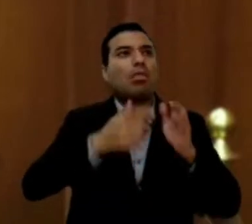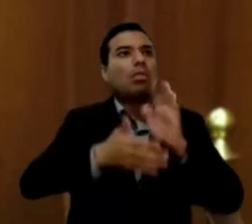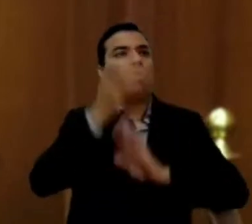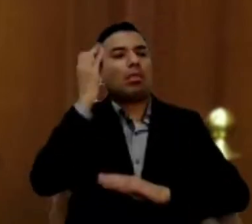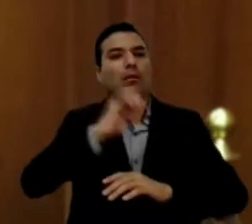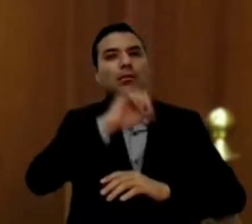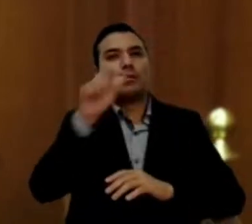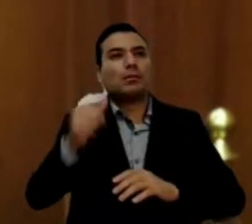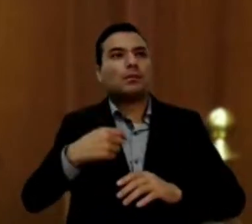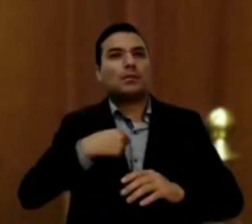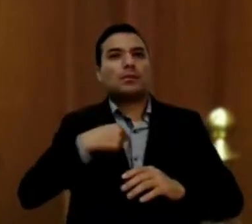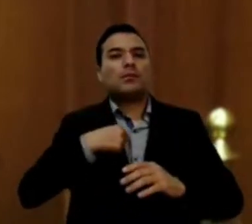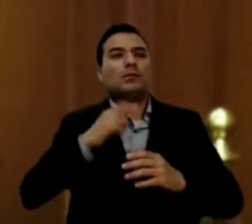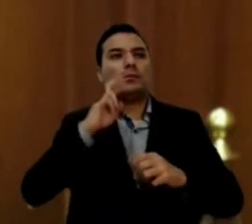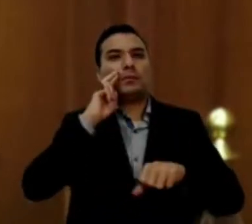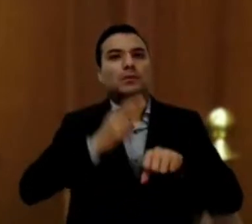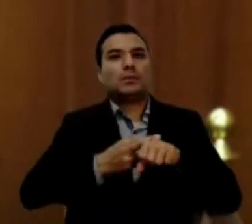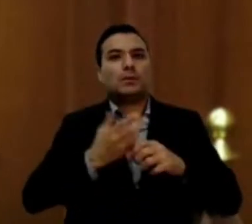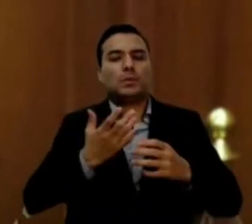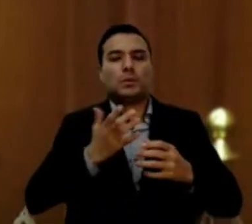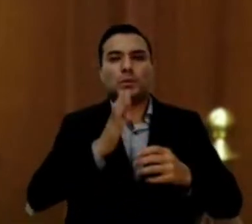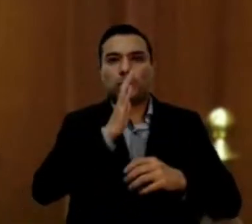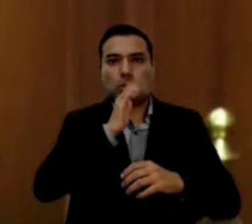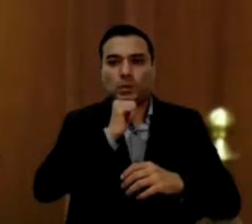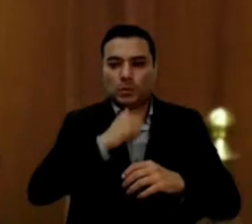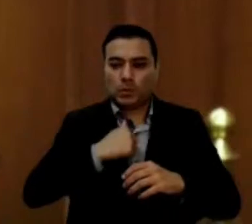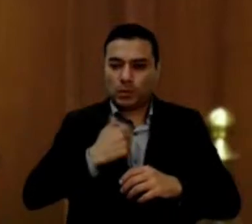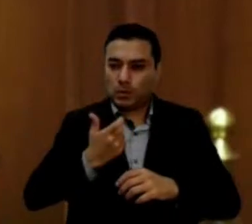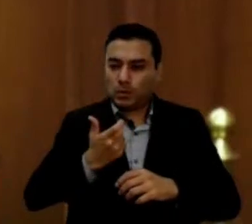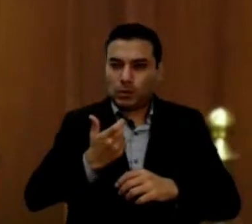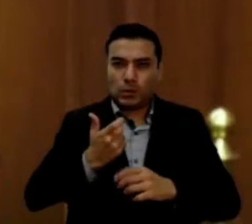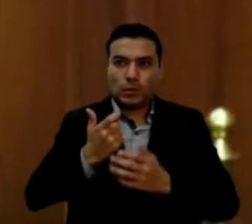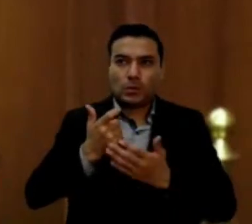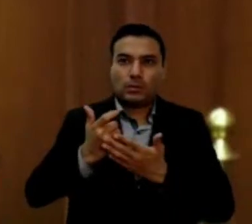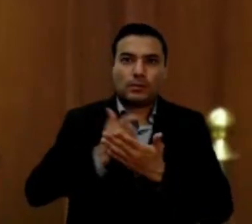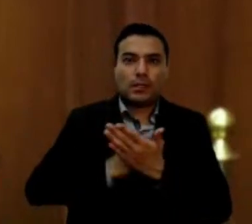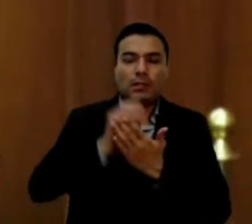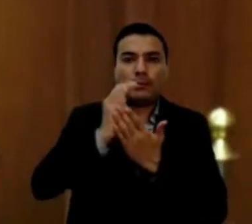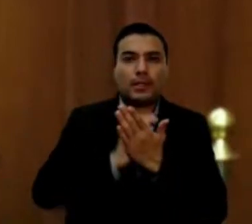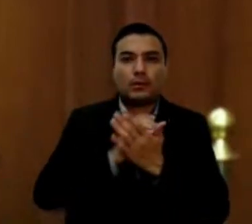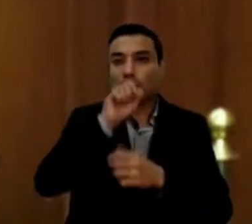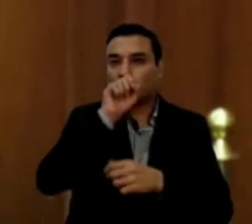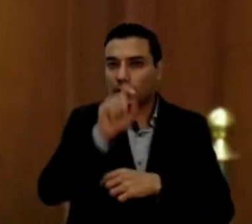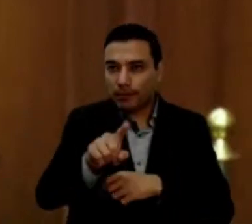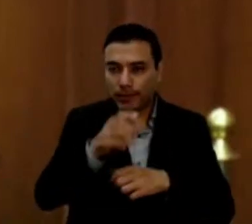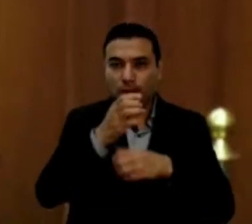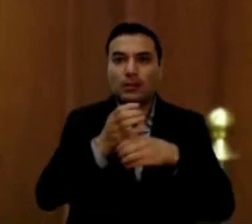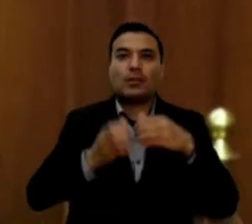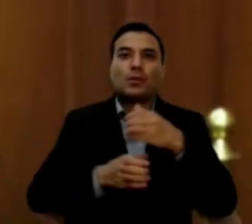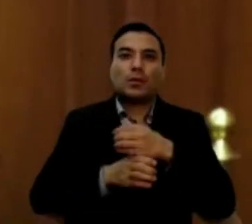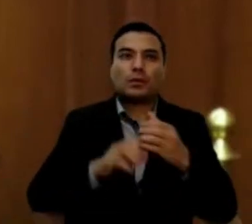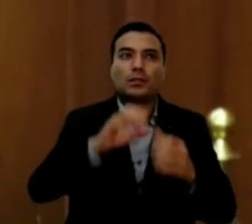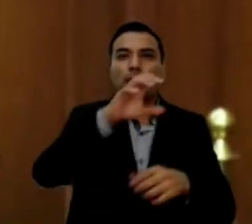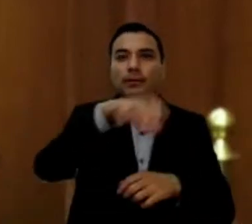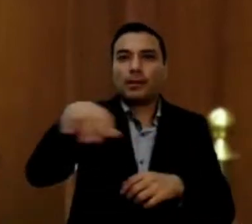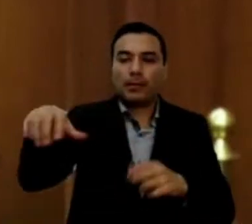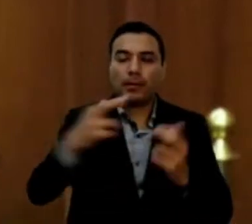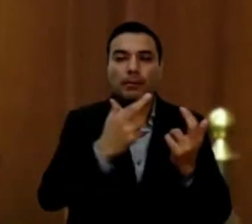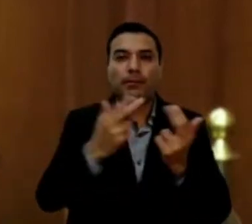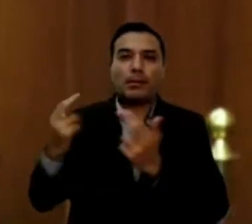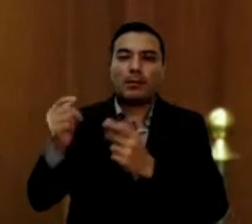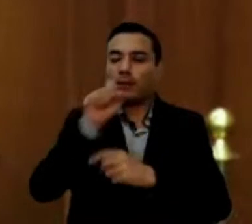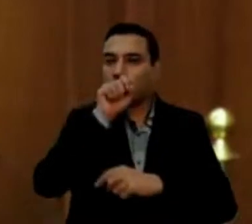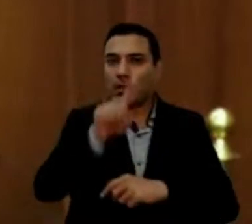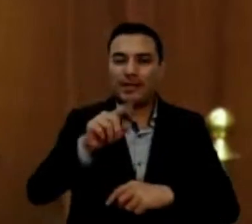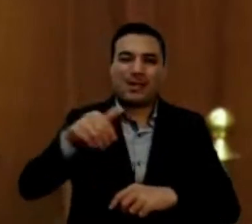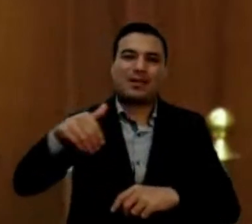hechos que repercuten en su propia economía, ello independientemente de los daños al mobiliario y los accidentes que ocasionan